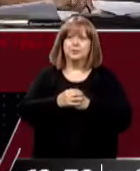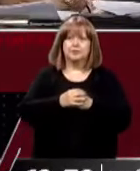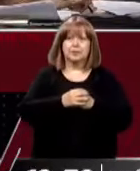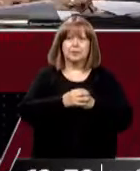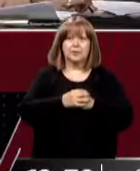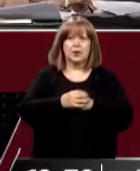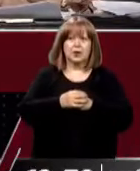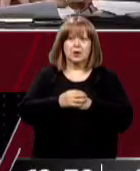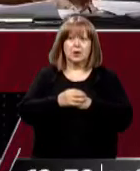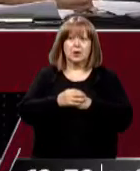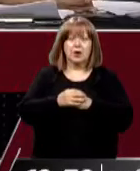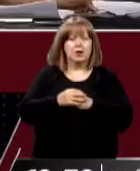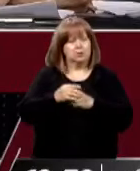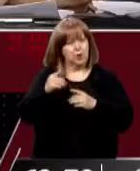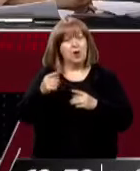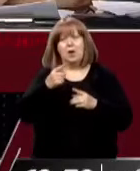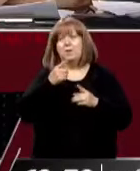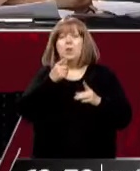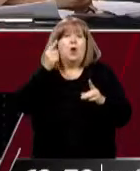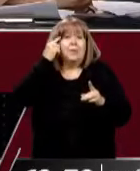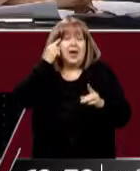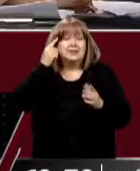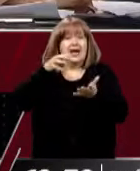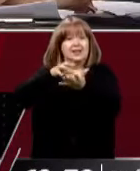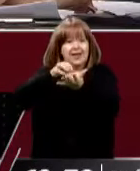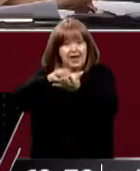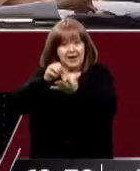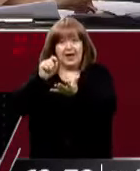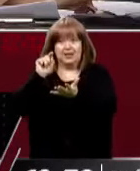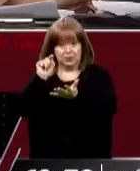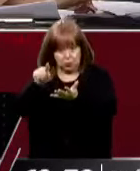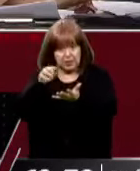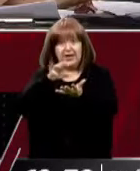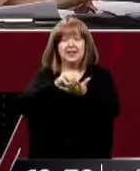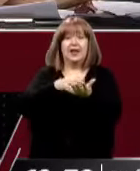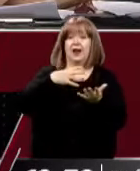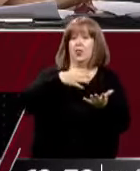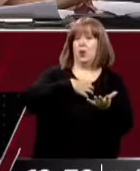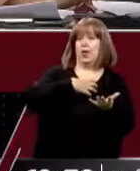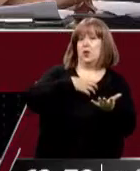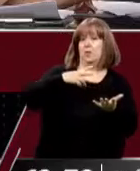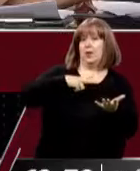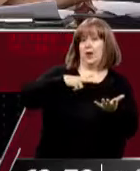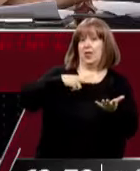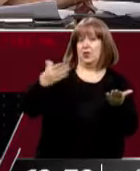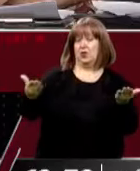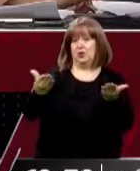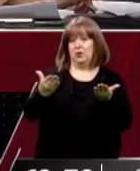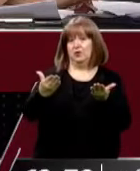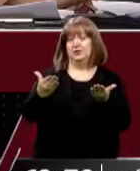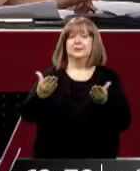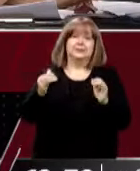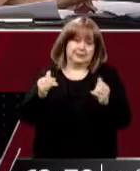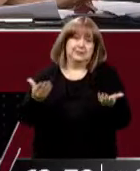riñe con algún interés privado o que tiene títulos de dominio sobre esas tierras? Por supuesto que lo reconocemos, porque